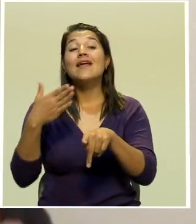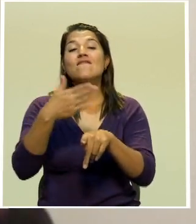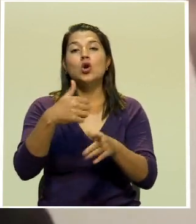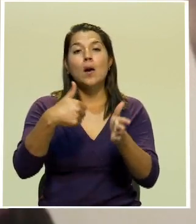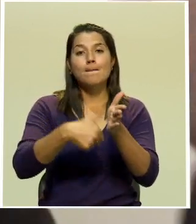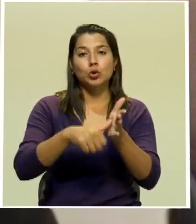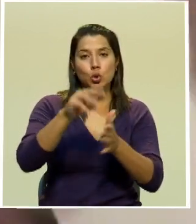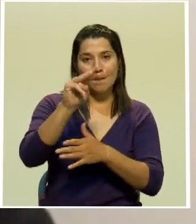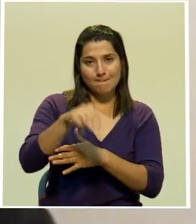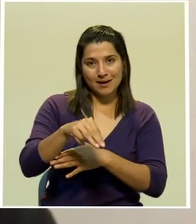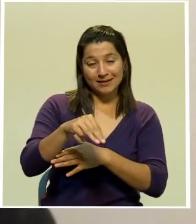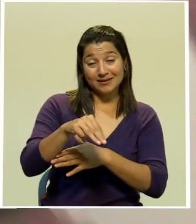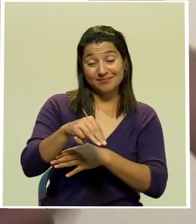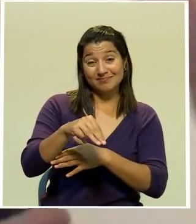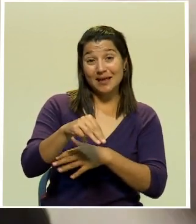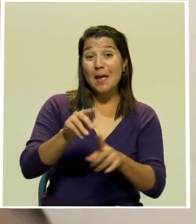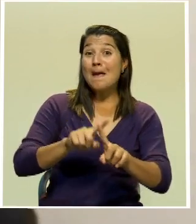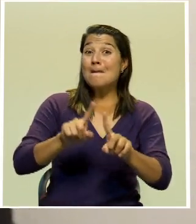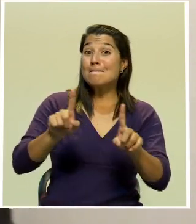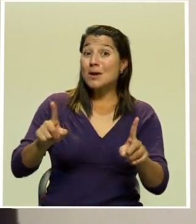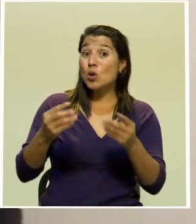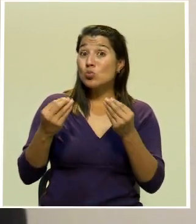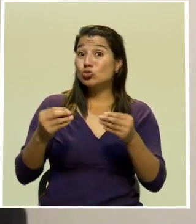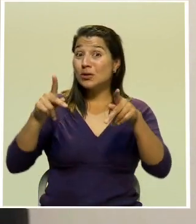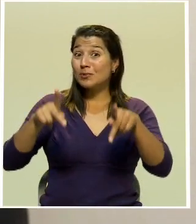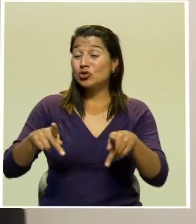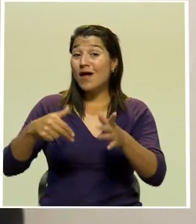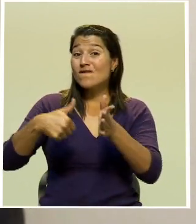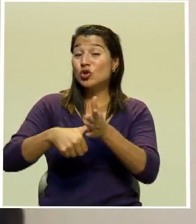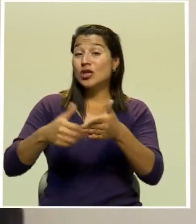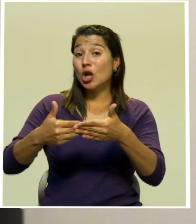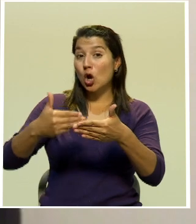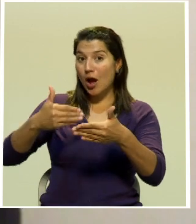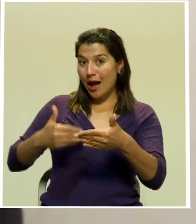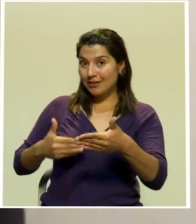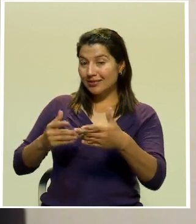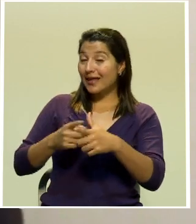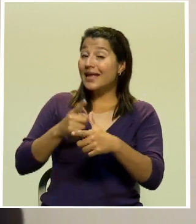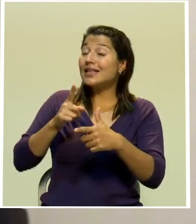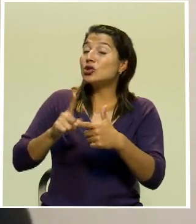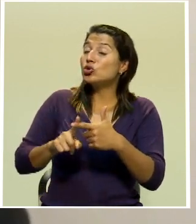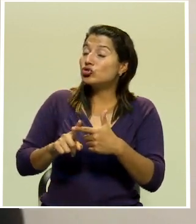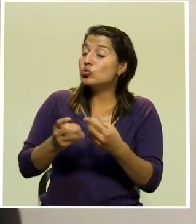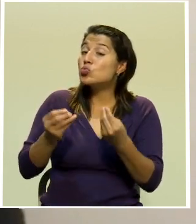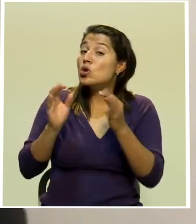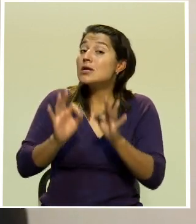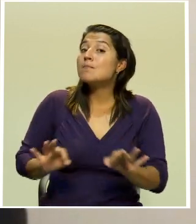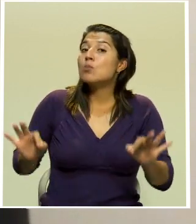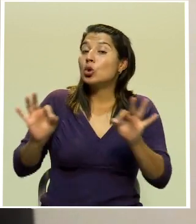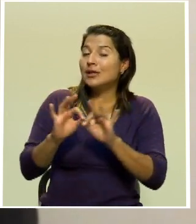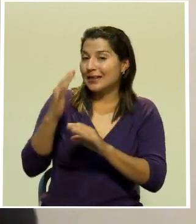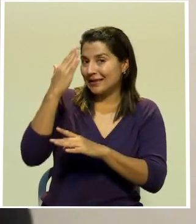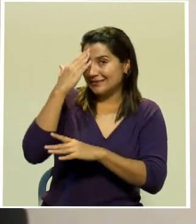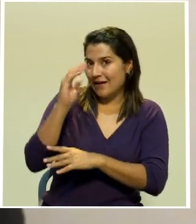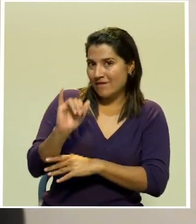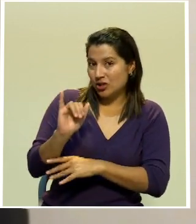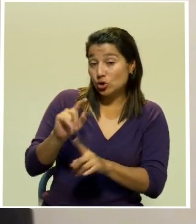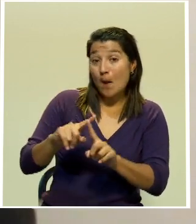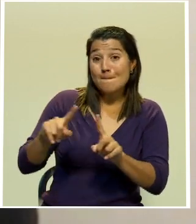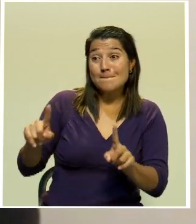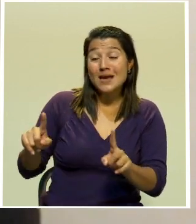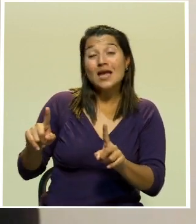las personas que votaron antes de la elección. Entonces, eso es algo que hay que tomar en cuenta en este tipo de análisis. Aún así, el voto